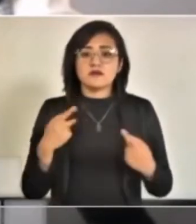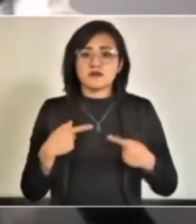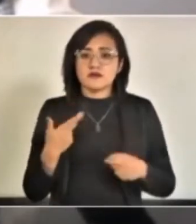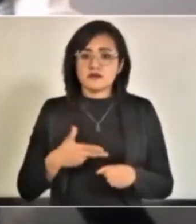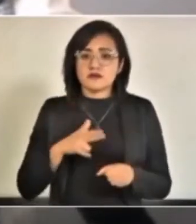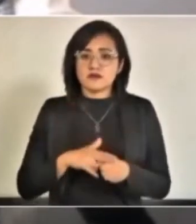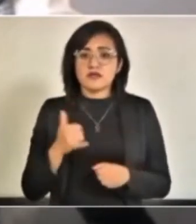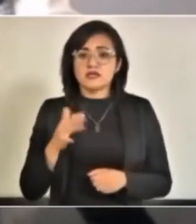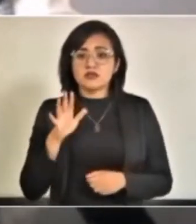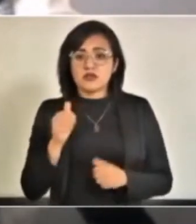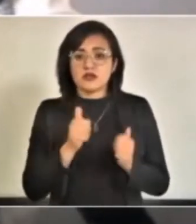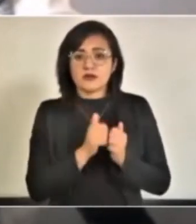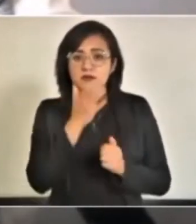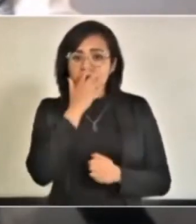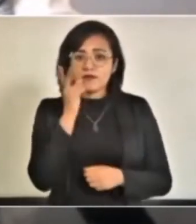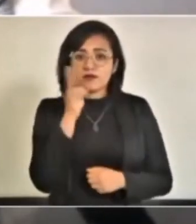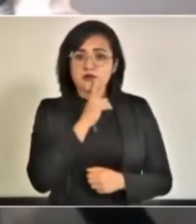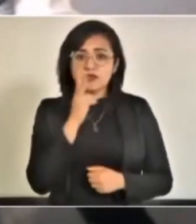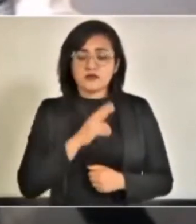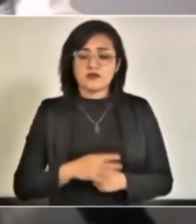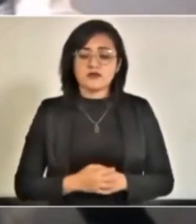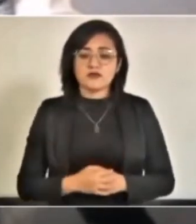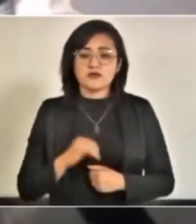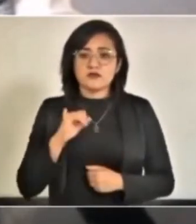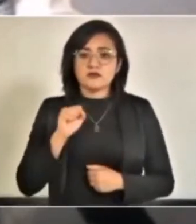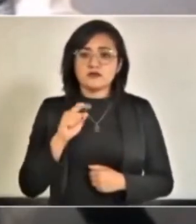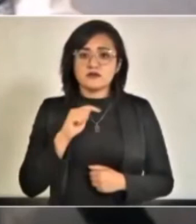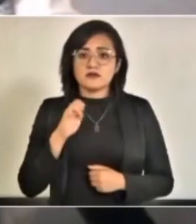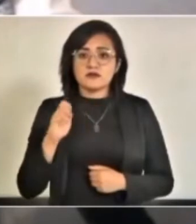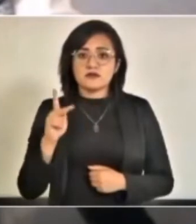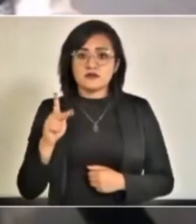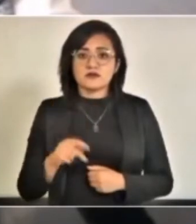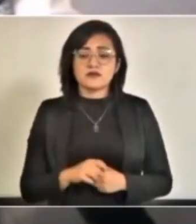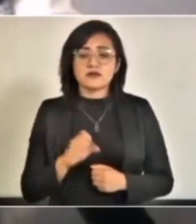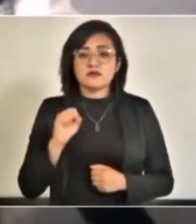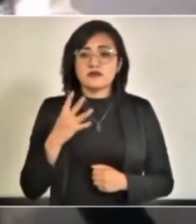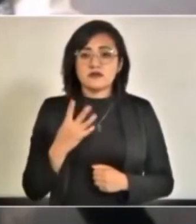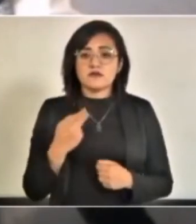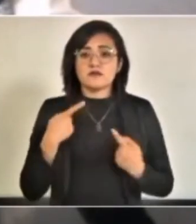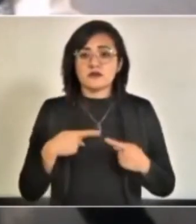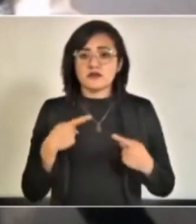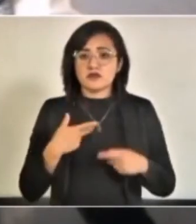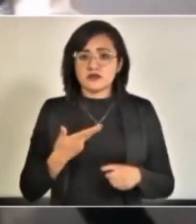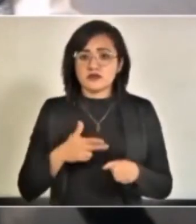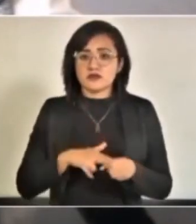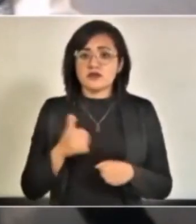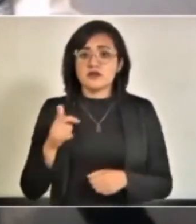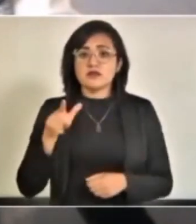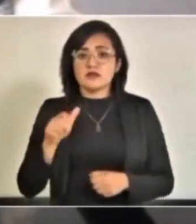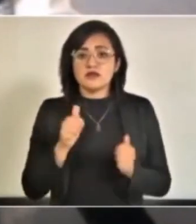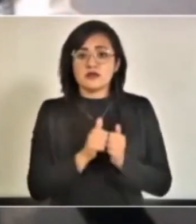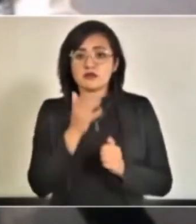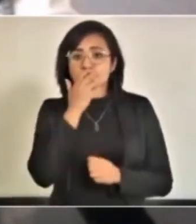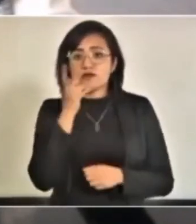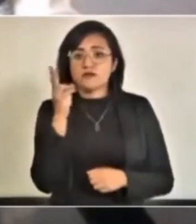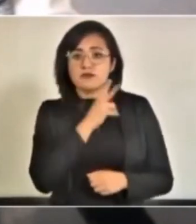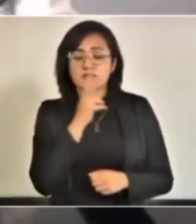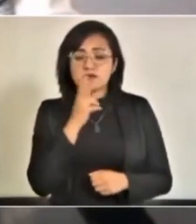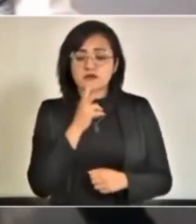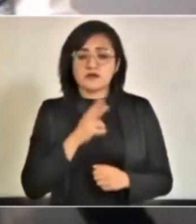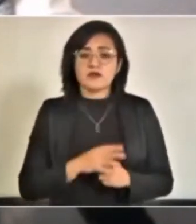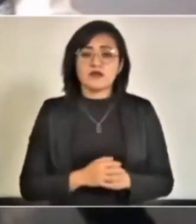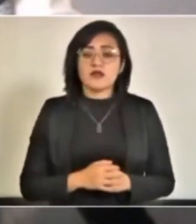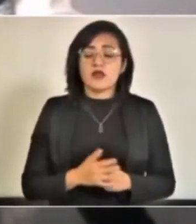y 5 con ventilación asistida el easter 74 pacientes y 17 con ventilación asistida